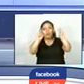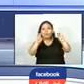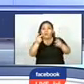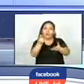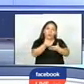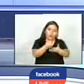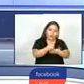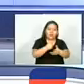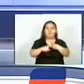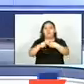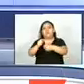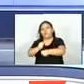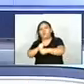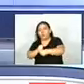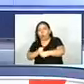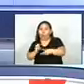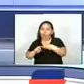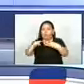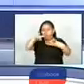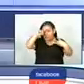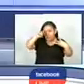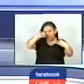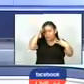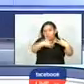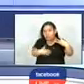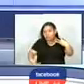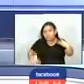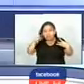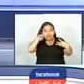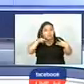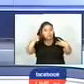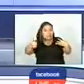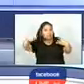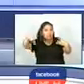economía. También se evaluó la gestión del presidente Nayib Bukele.